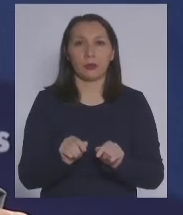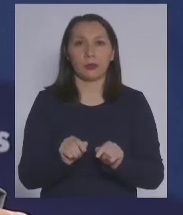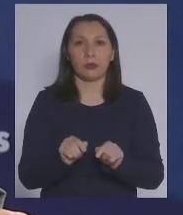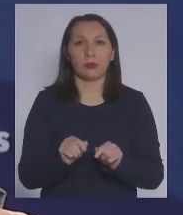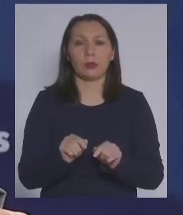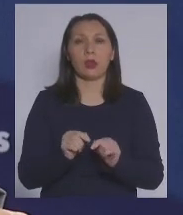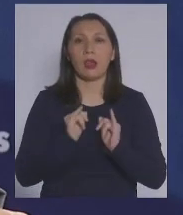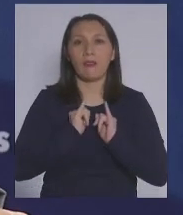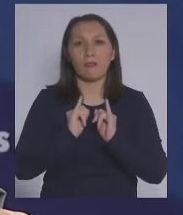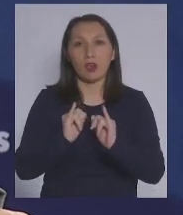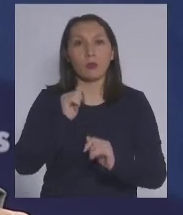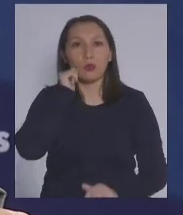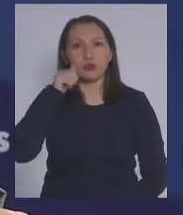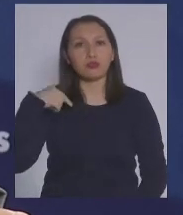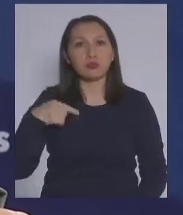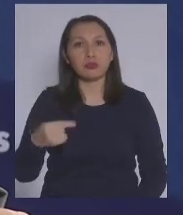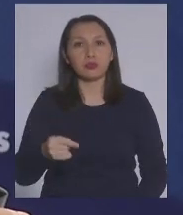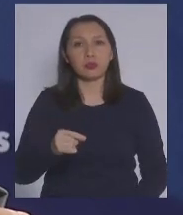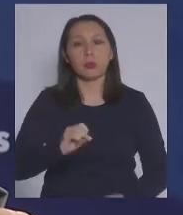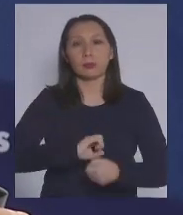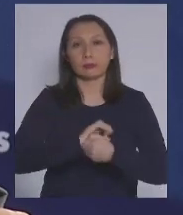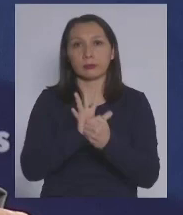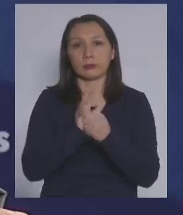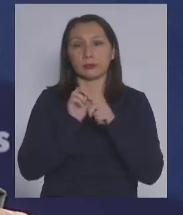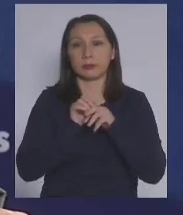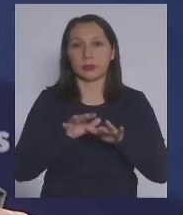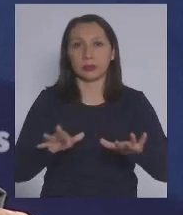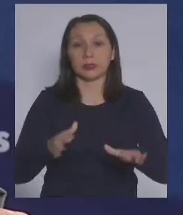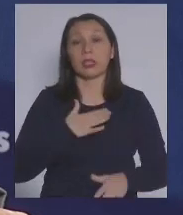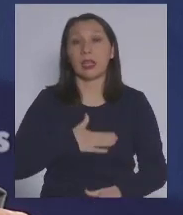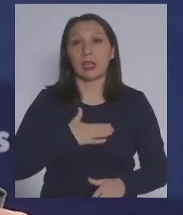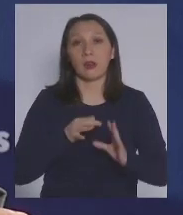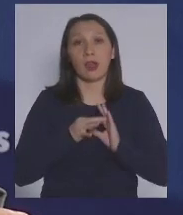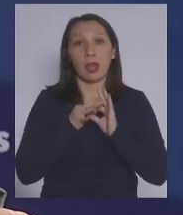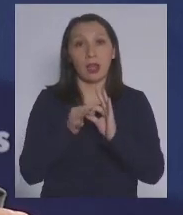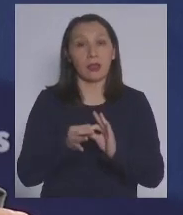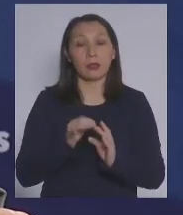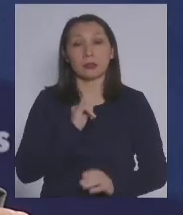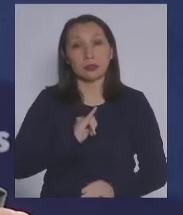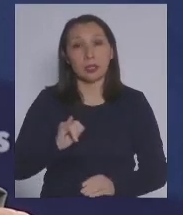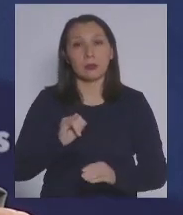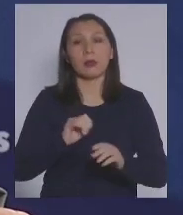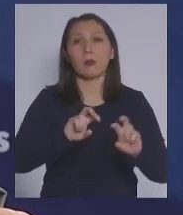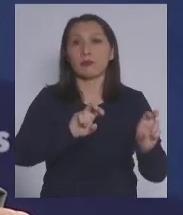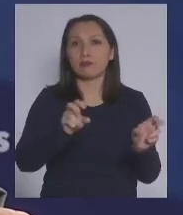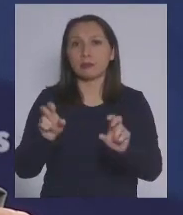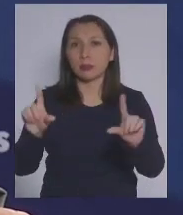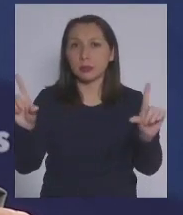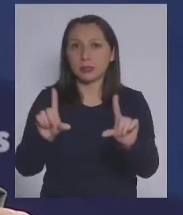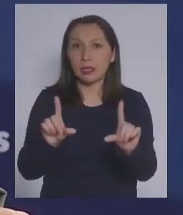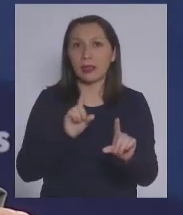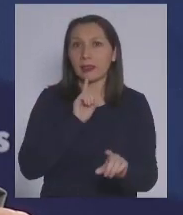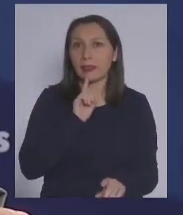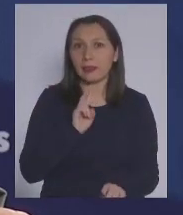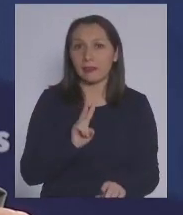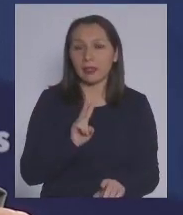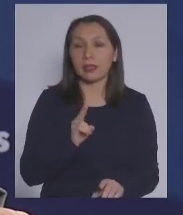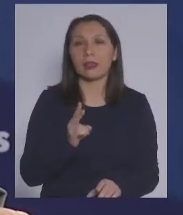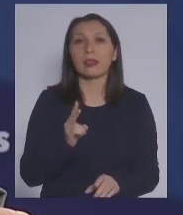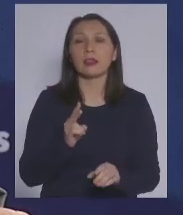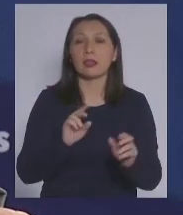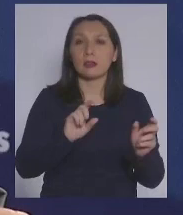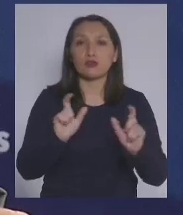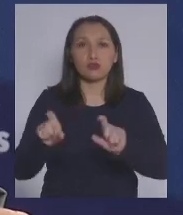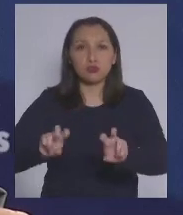el reporte diario sobre la pandemia quiero agradecer como siempre a los canales de televisión y a